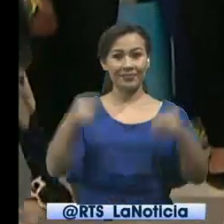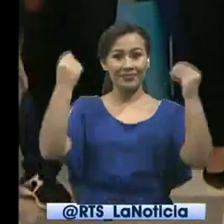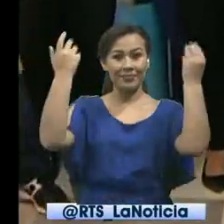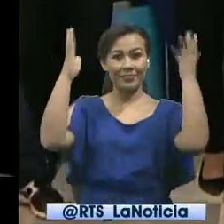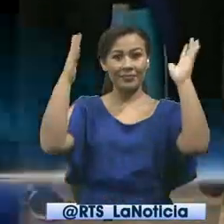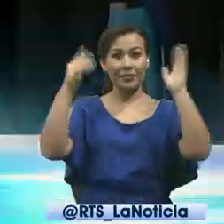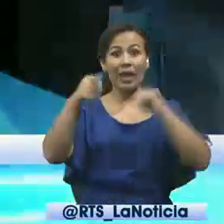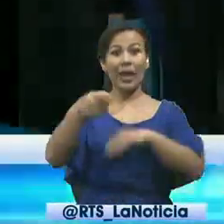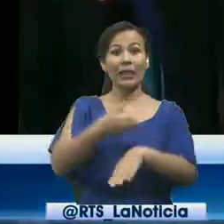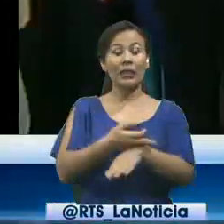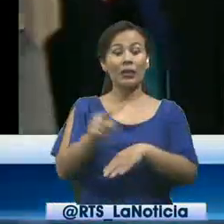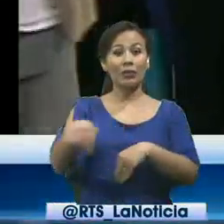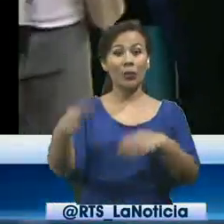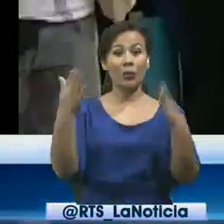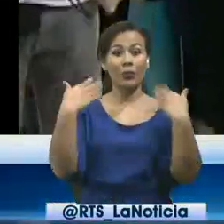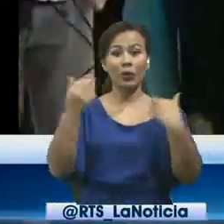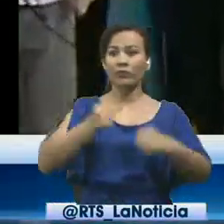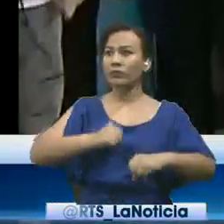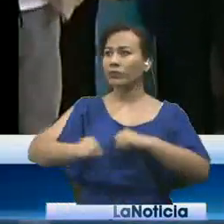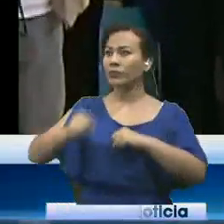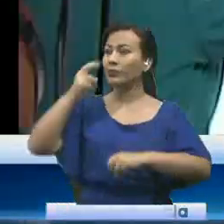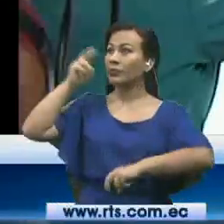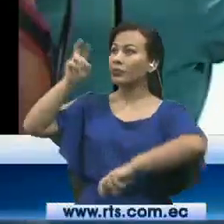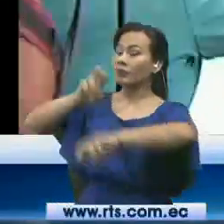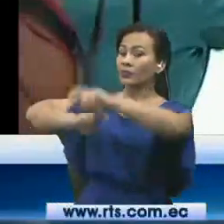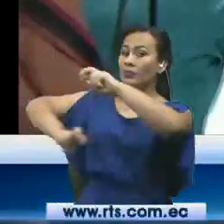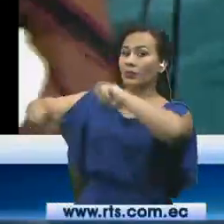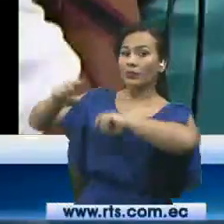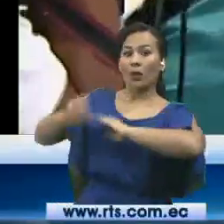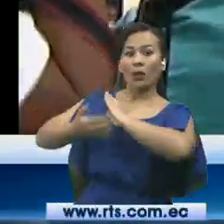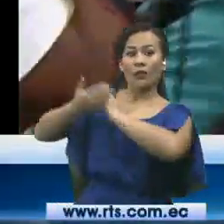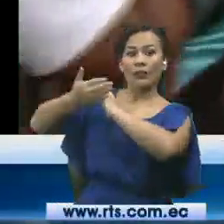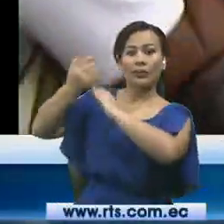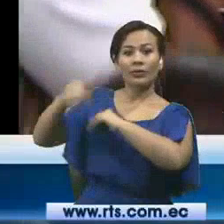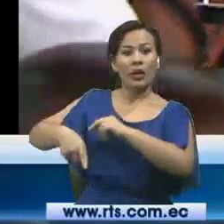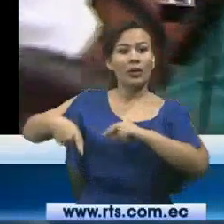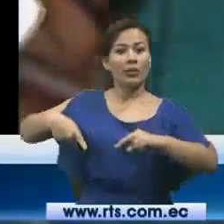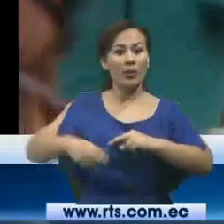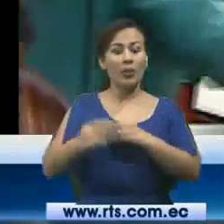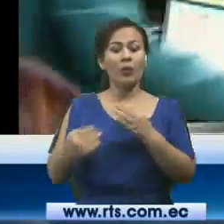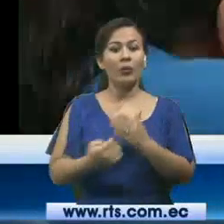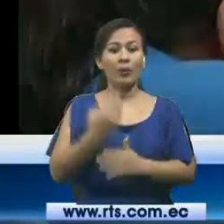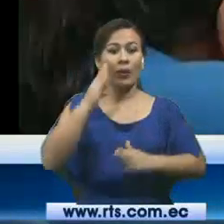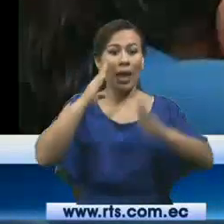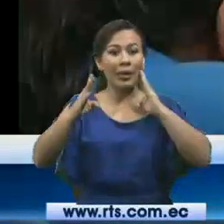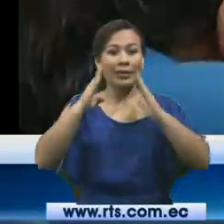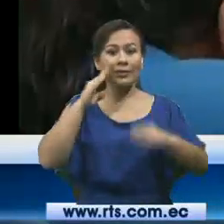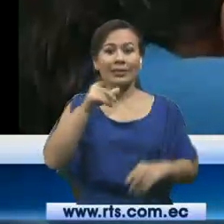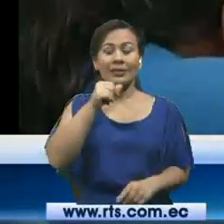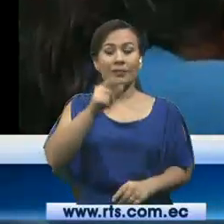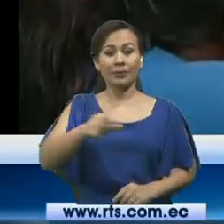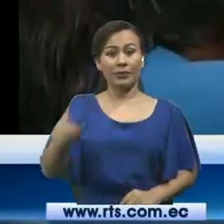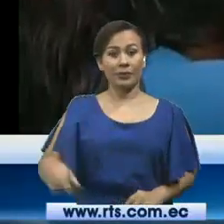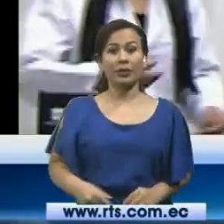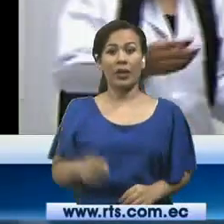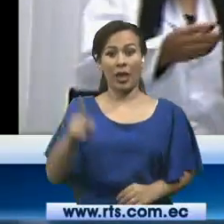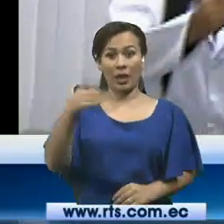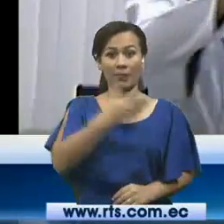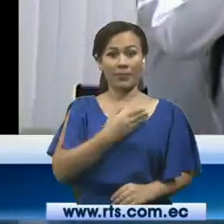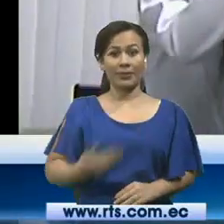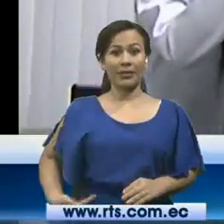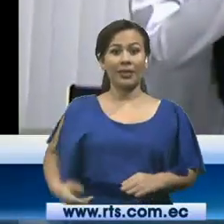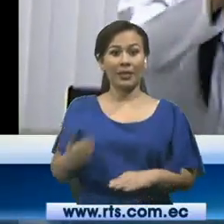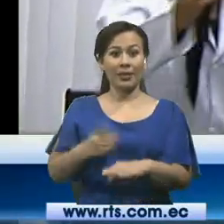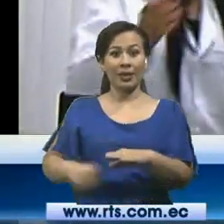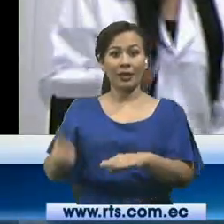Que su tiempo en Guayaquil lo dedicó a constatar los avances de las obras e inaugurar un nuevo centro de atención a los afiliados. El presidente del directorio